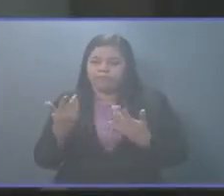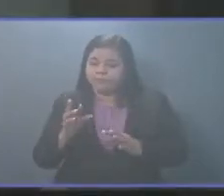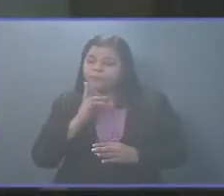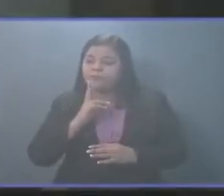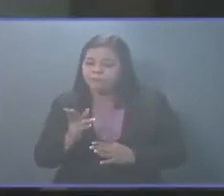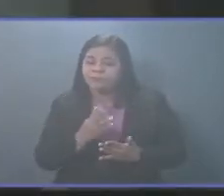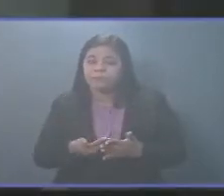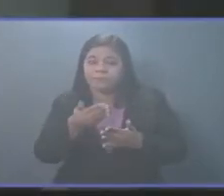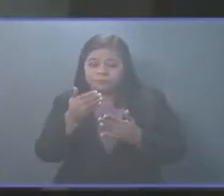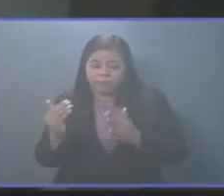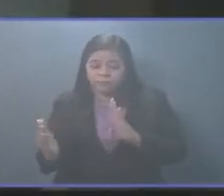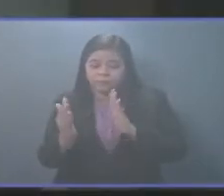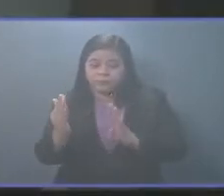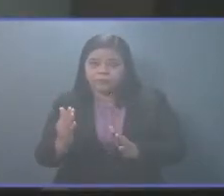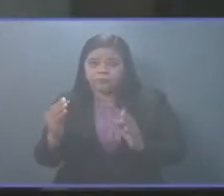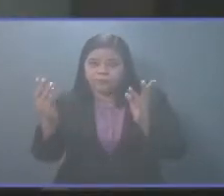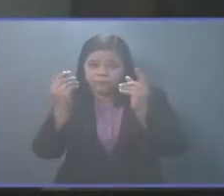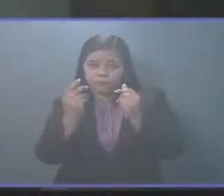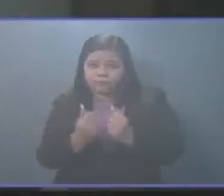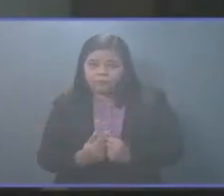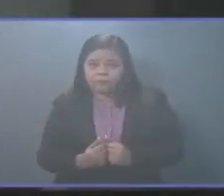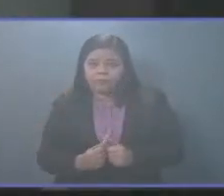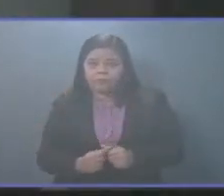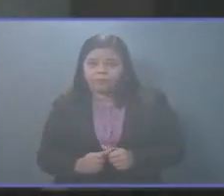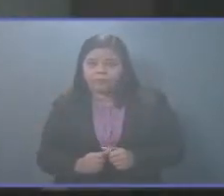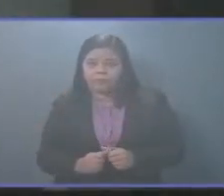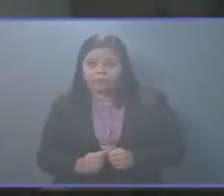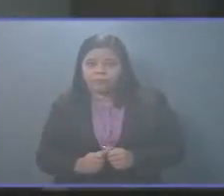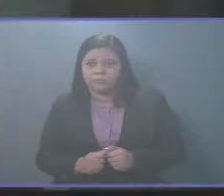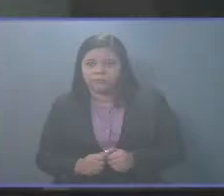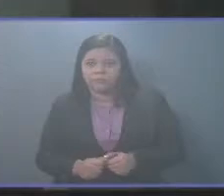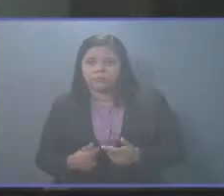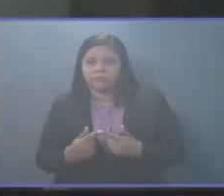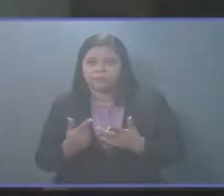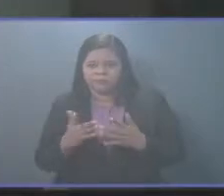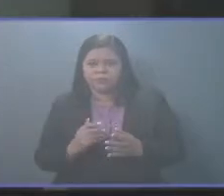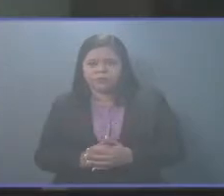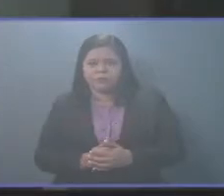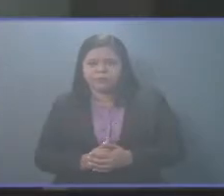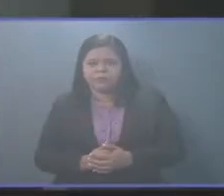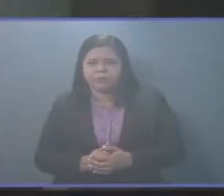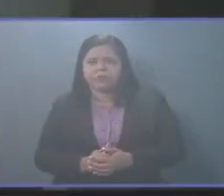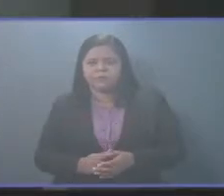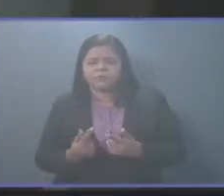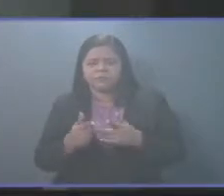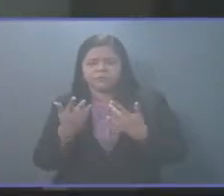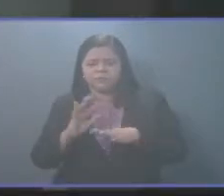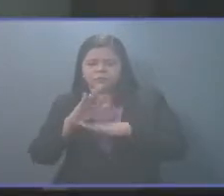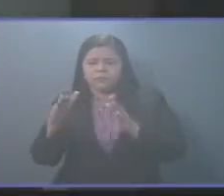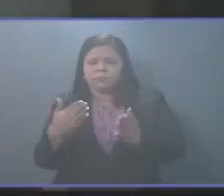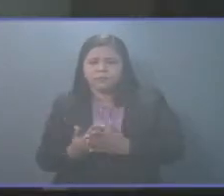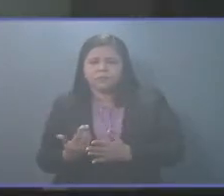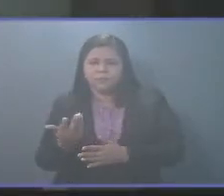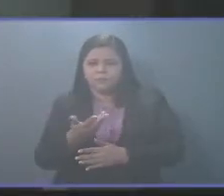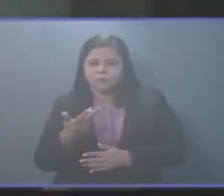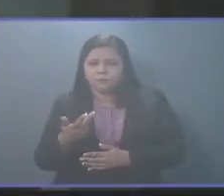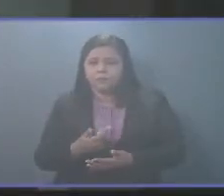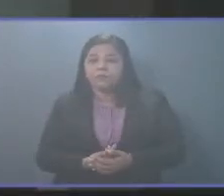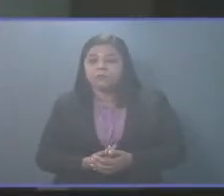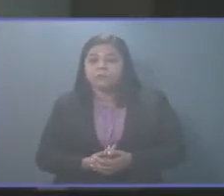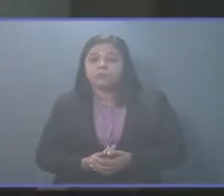el requerimiento del presupuesto extraordinario y si hubo una digamos,